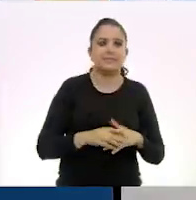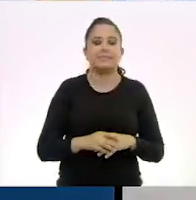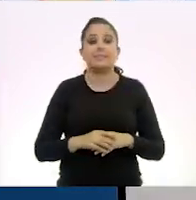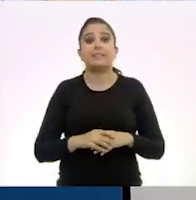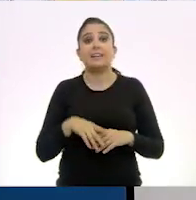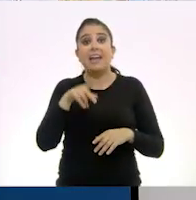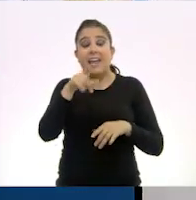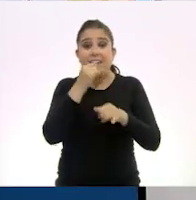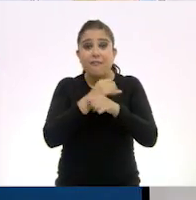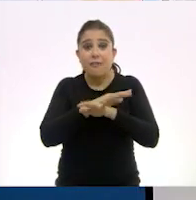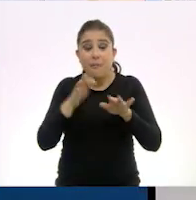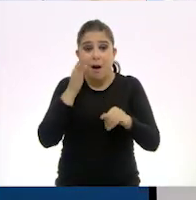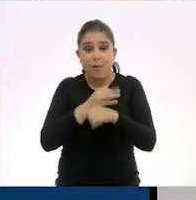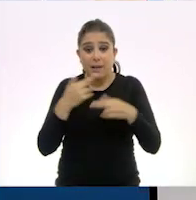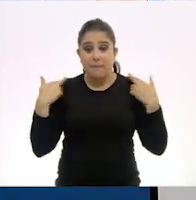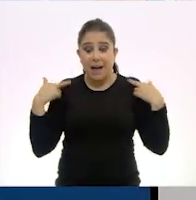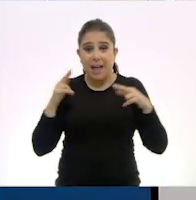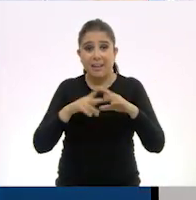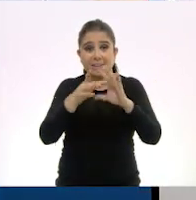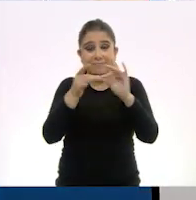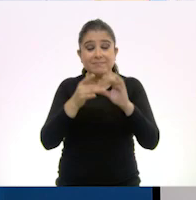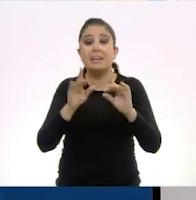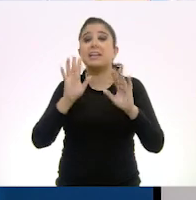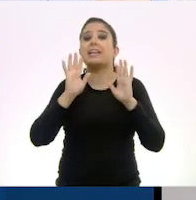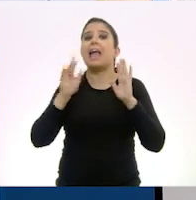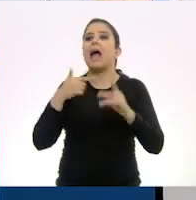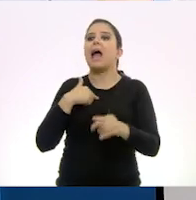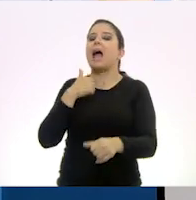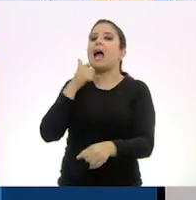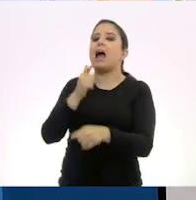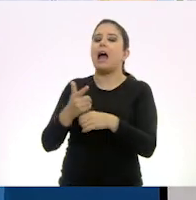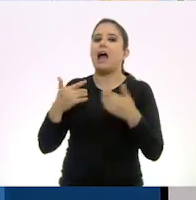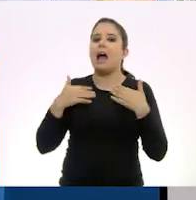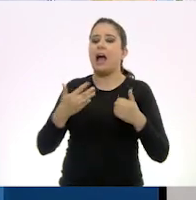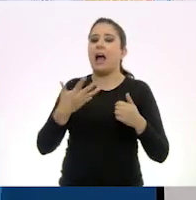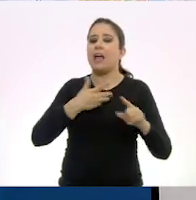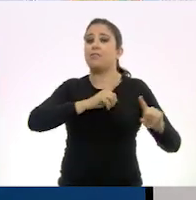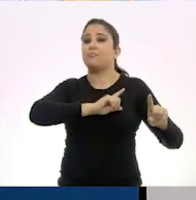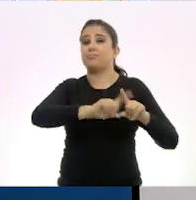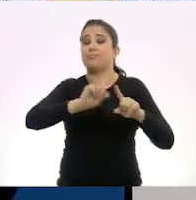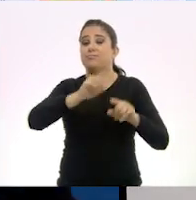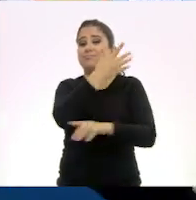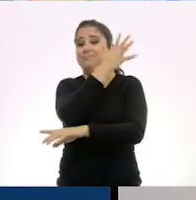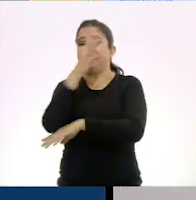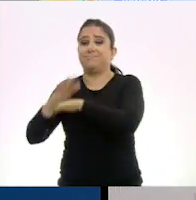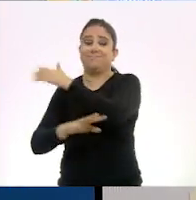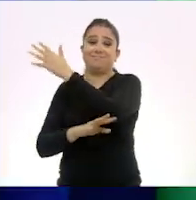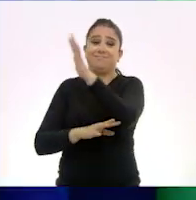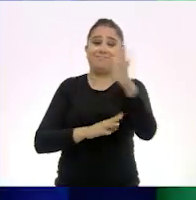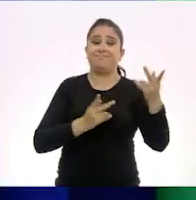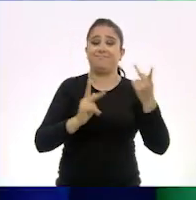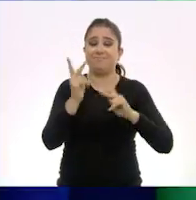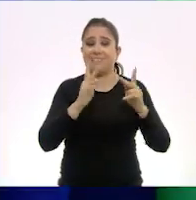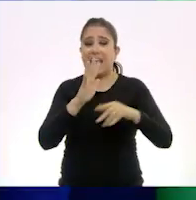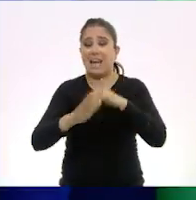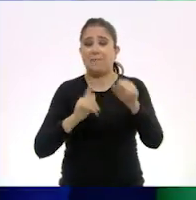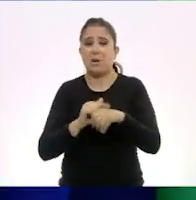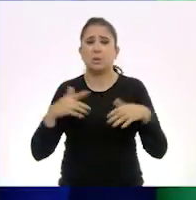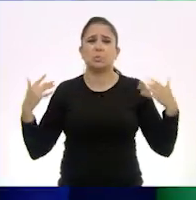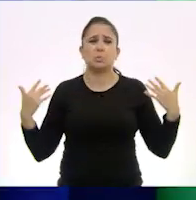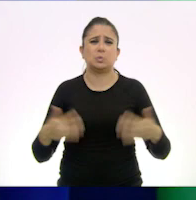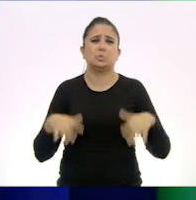Con esta información que nos acaba de proporcionar, me doy cuenta de la amplia riqueza natural de nuestro país. Así